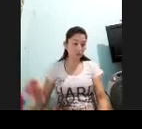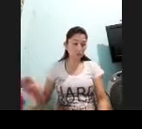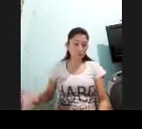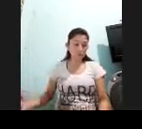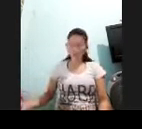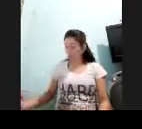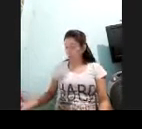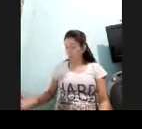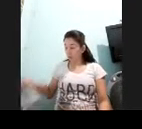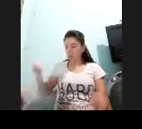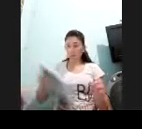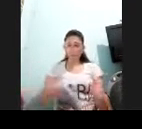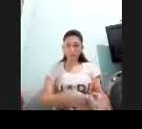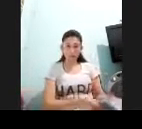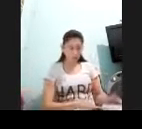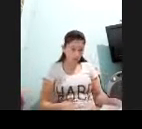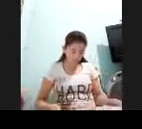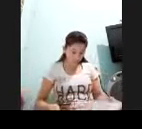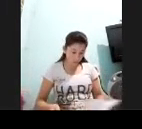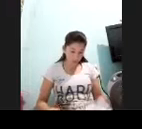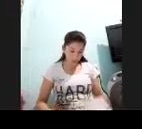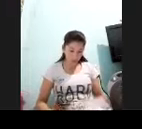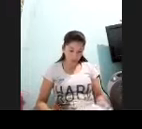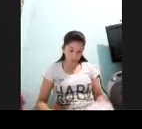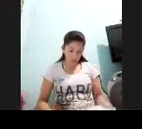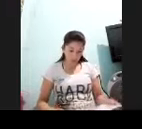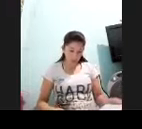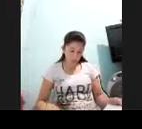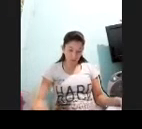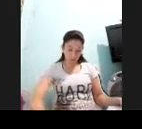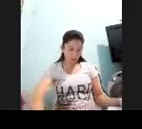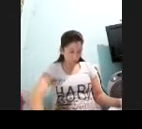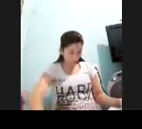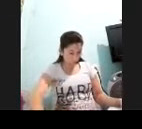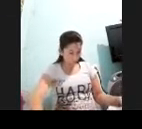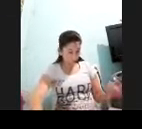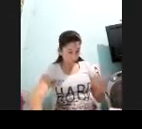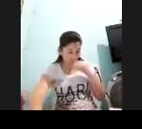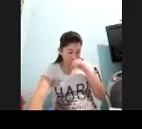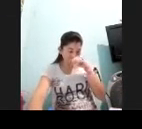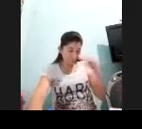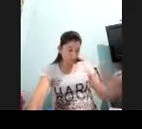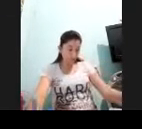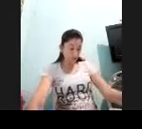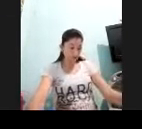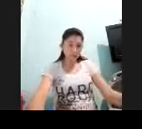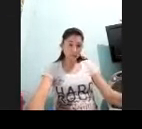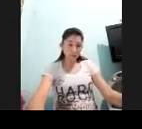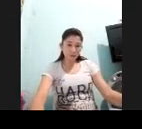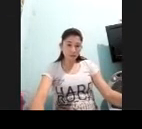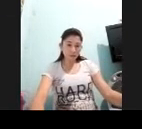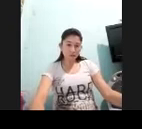viendo era como, hi, saludo, good morning. Y luego nos presentamos, my name is